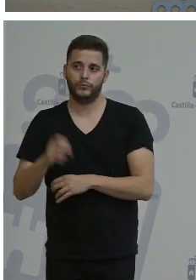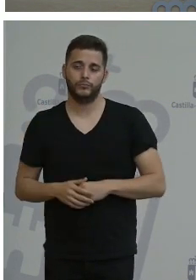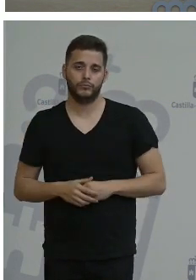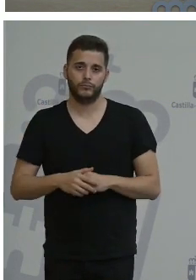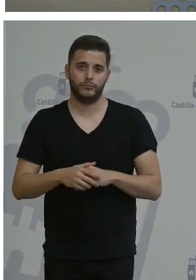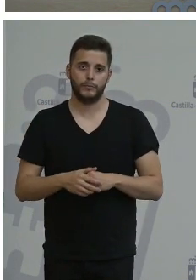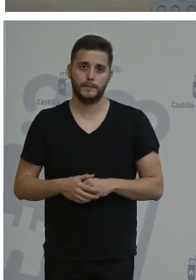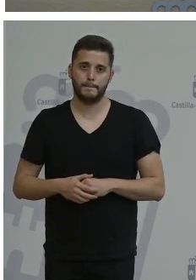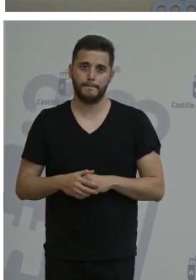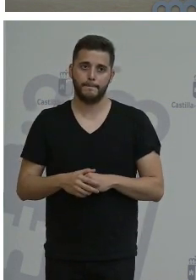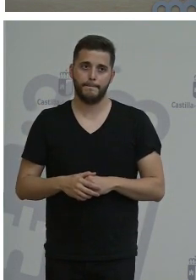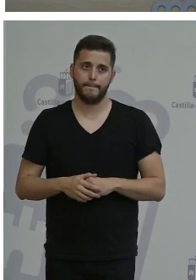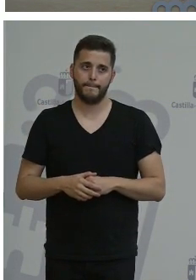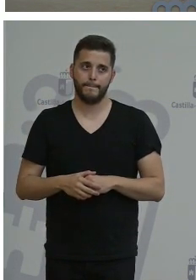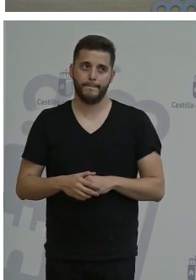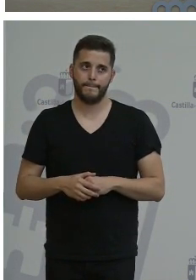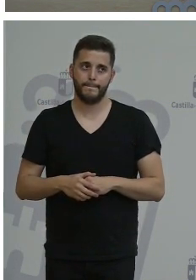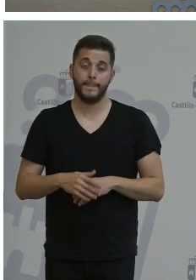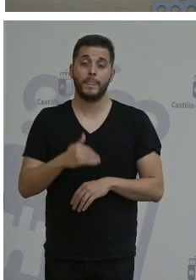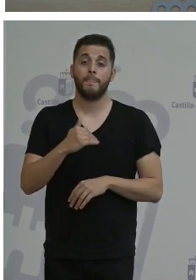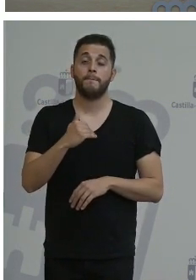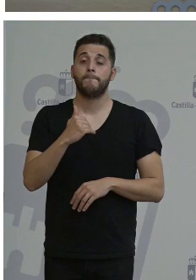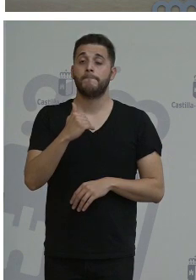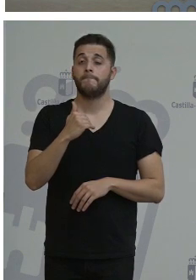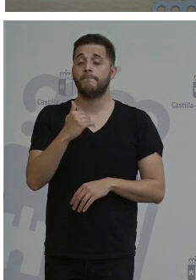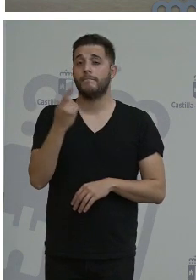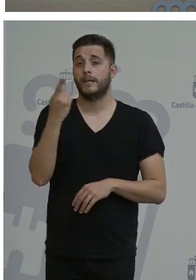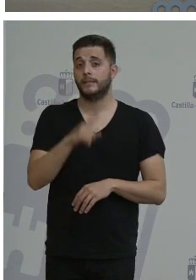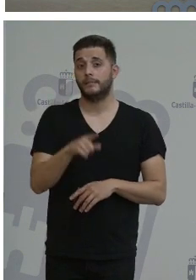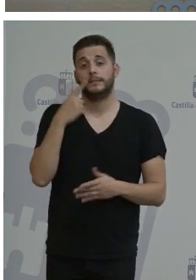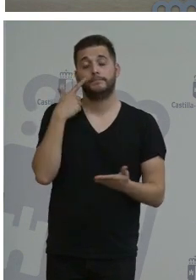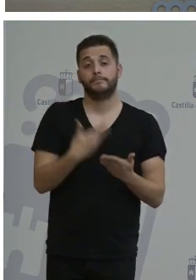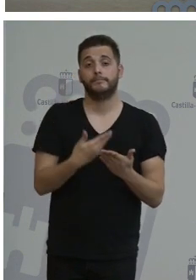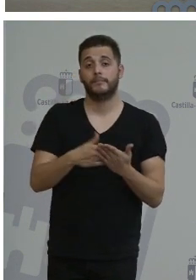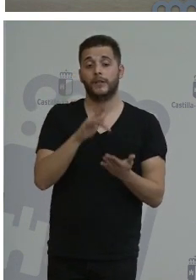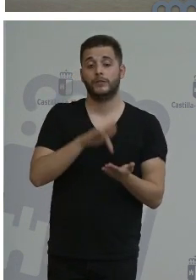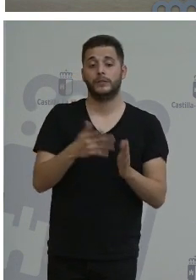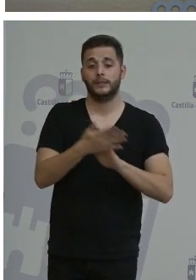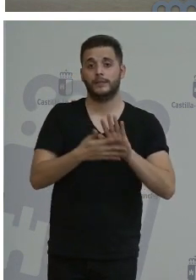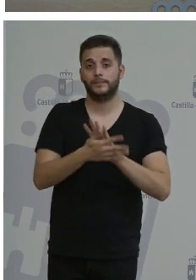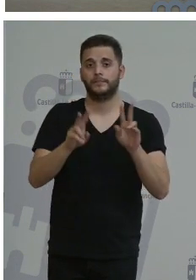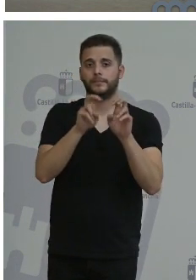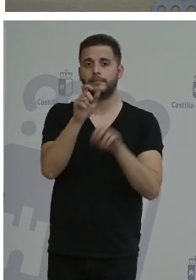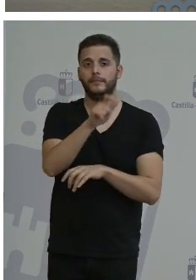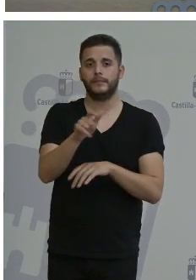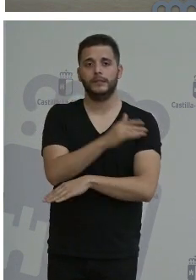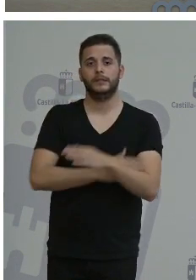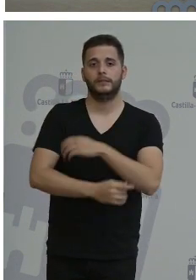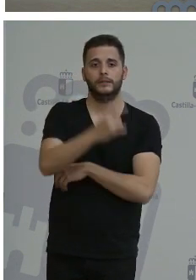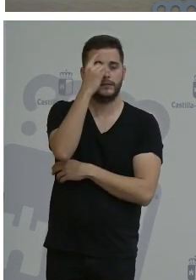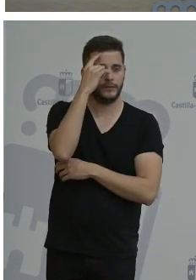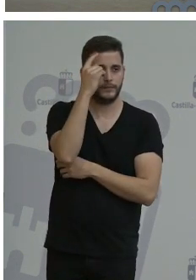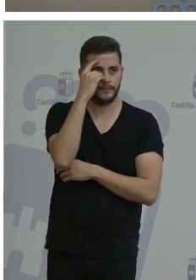Algo que también se confirma cuando hablamos de la contratación de personas con discapacidad intelectual es que los